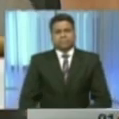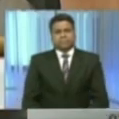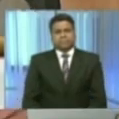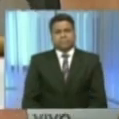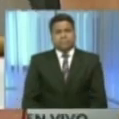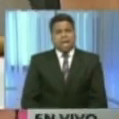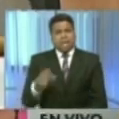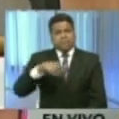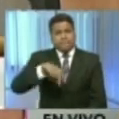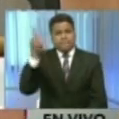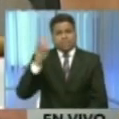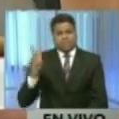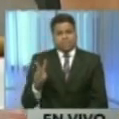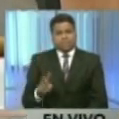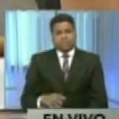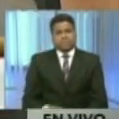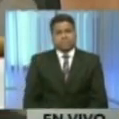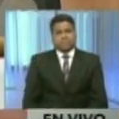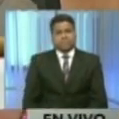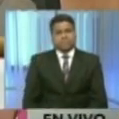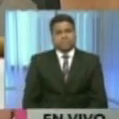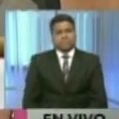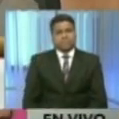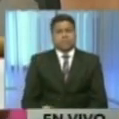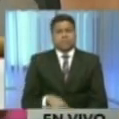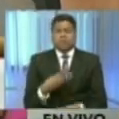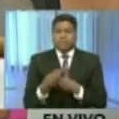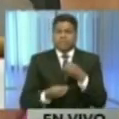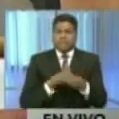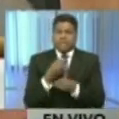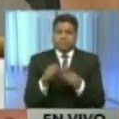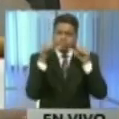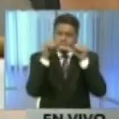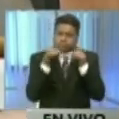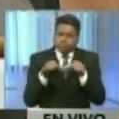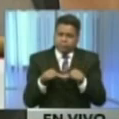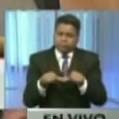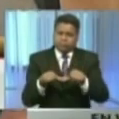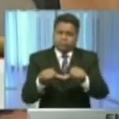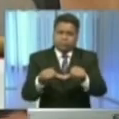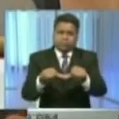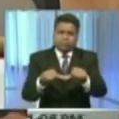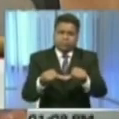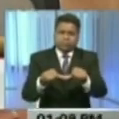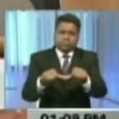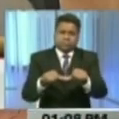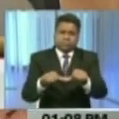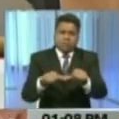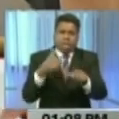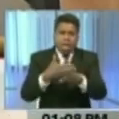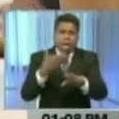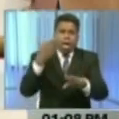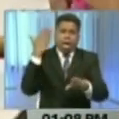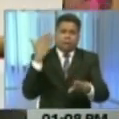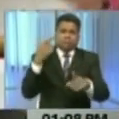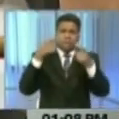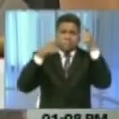En Venezuela, lo que se ha dado permanentemente desde la llegada del comandante Hugo Chávez al